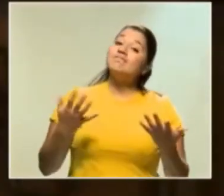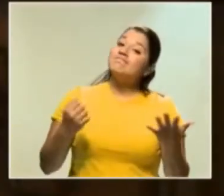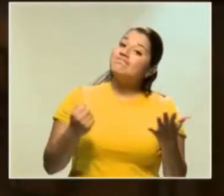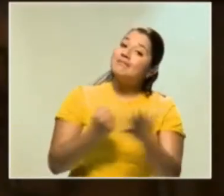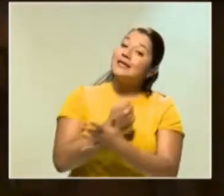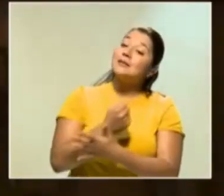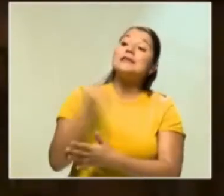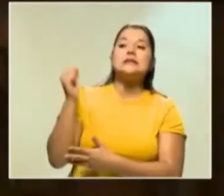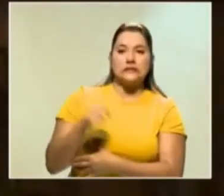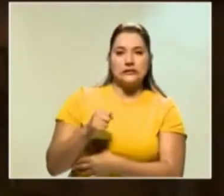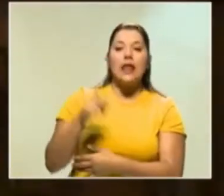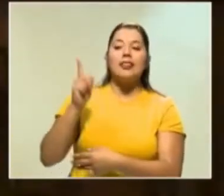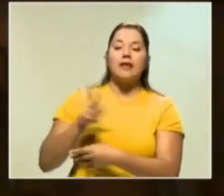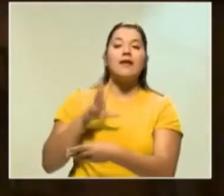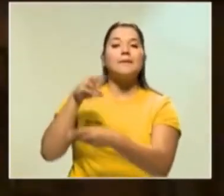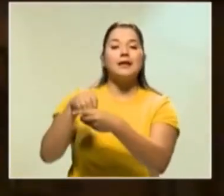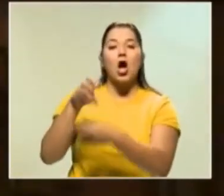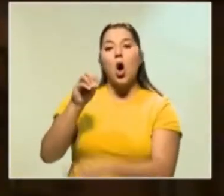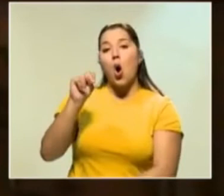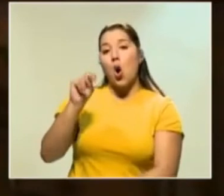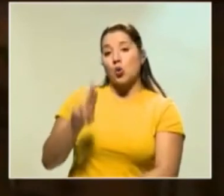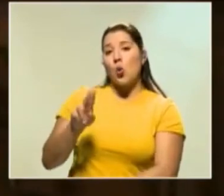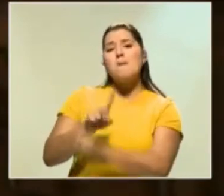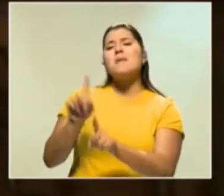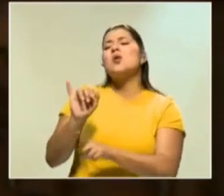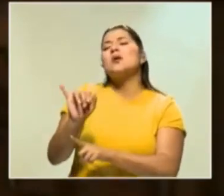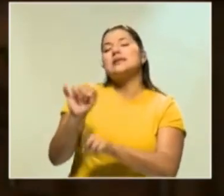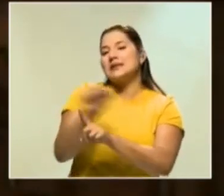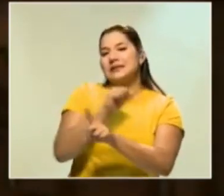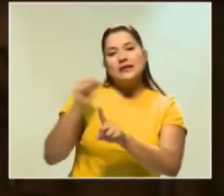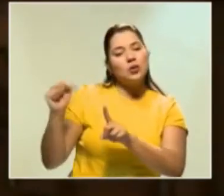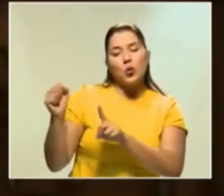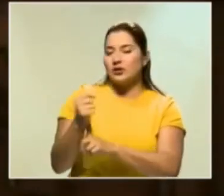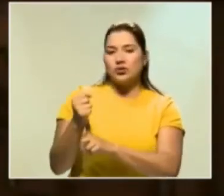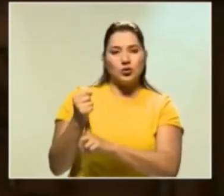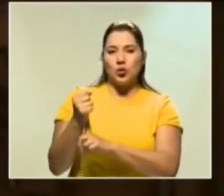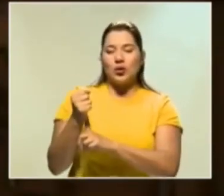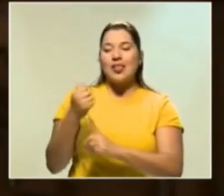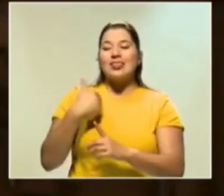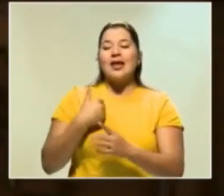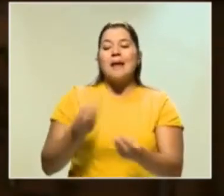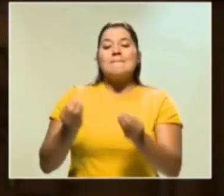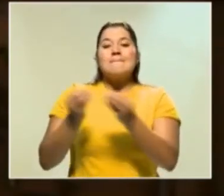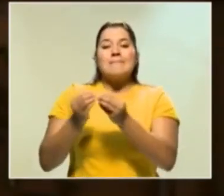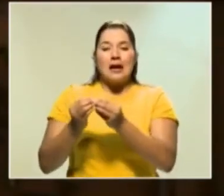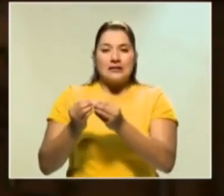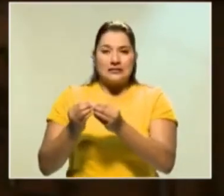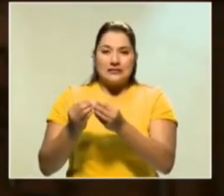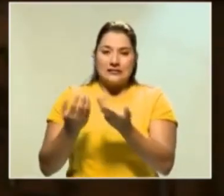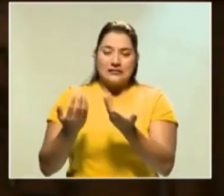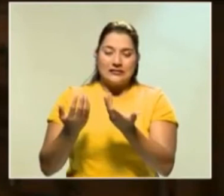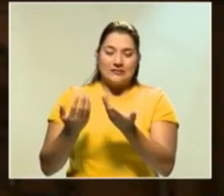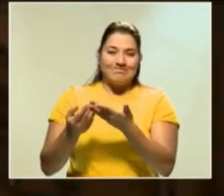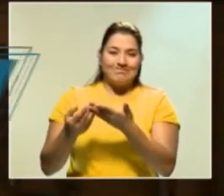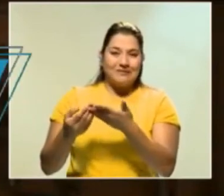Desgraciadamente sí, debería intervenir, pero estas son situaciones de hecho que van mucho más allá del derecho internacional y